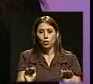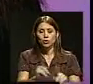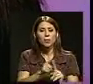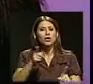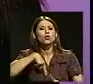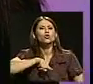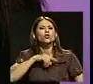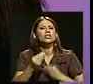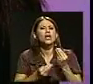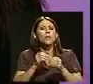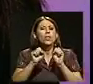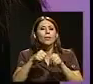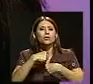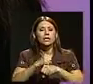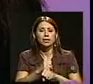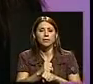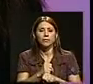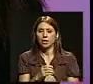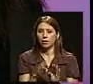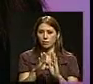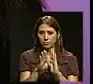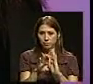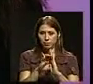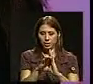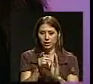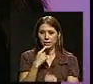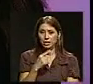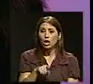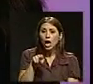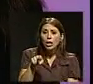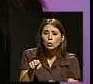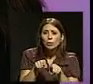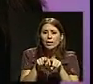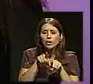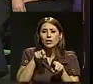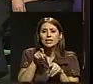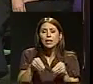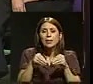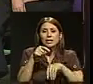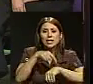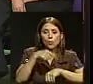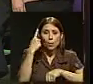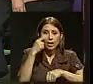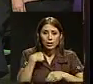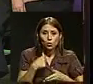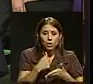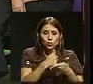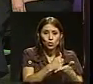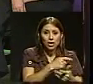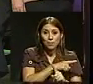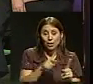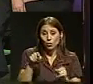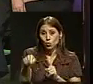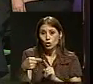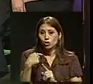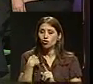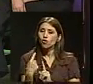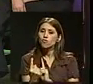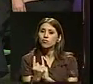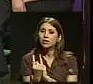Ok, tu hermanito necesita más tiempo para que yo lo ayude en determinada tarea, pero tú y yo vamos a tomar un tiempo para